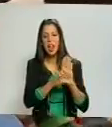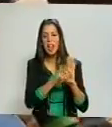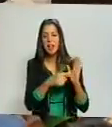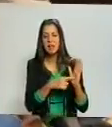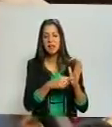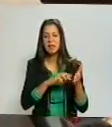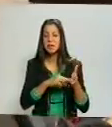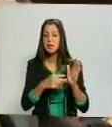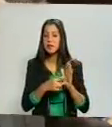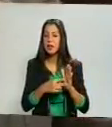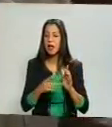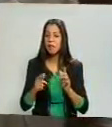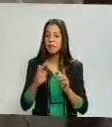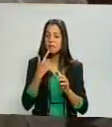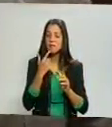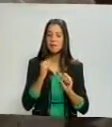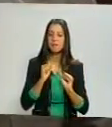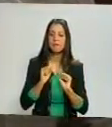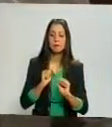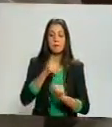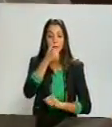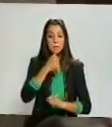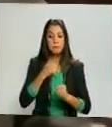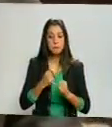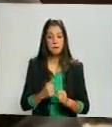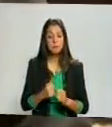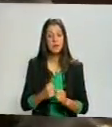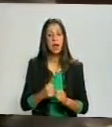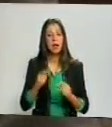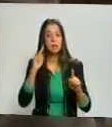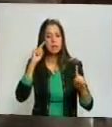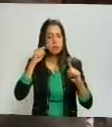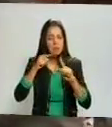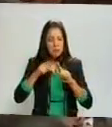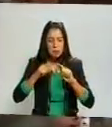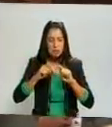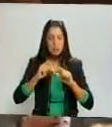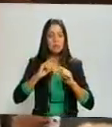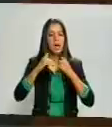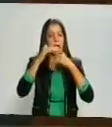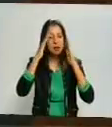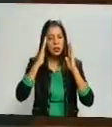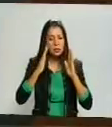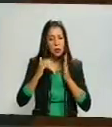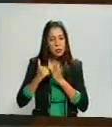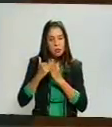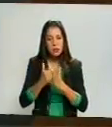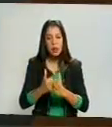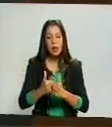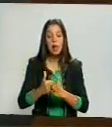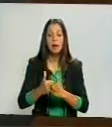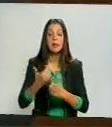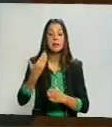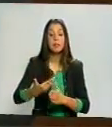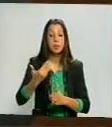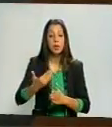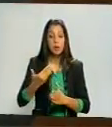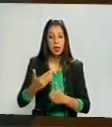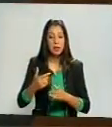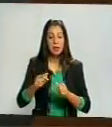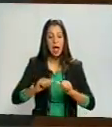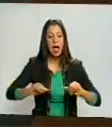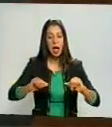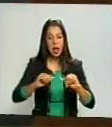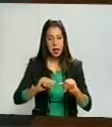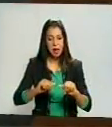enfatiza, ataca a un área sumamente importante desde el punto de vista estratégico para el país, tanto